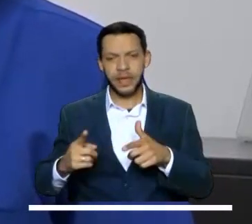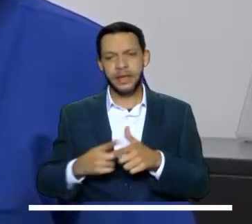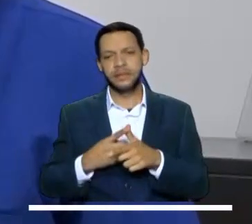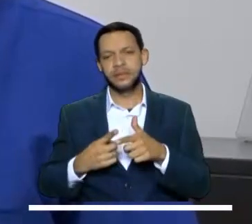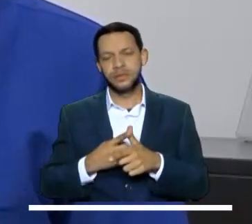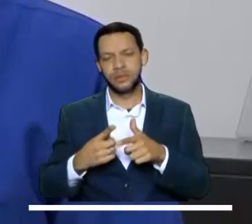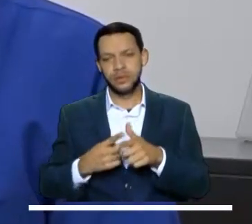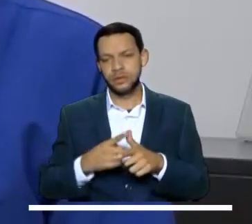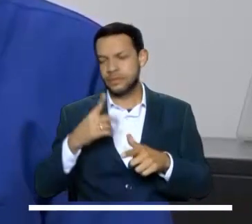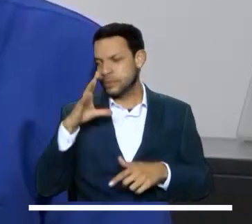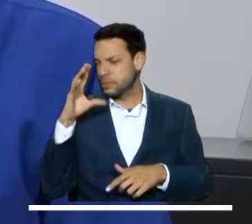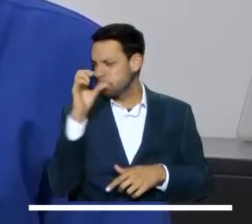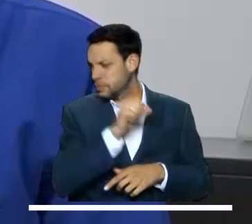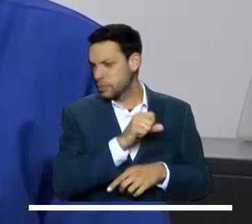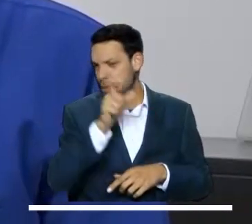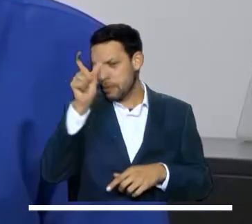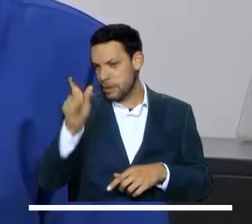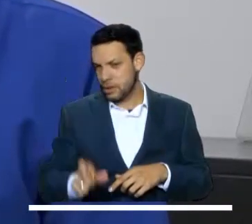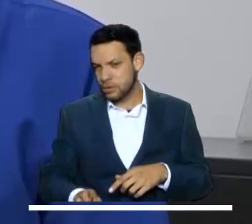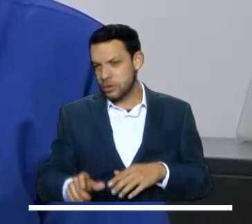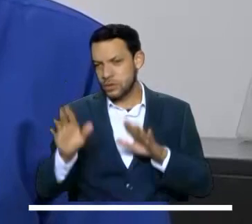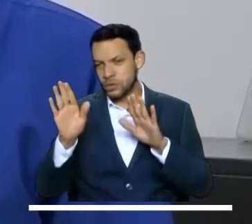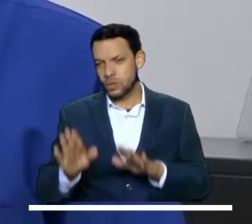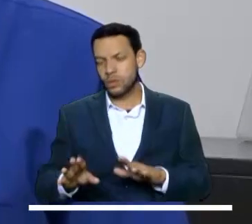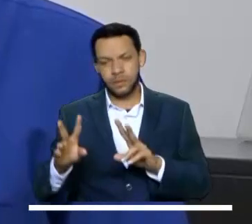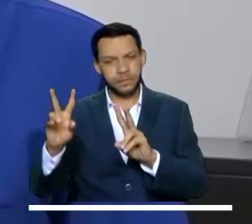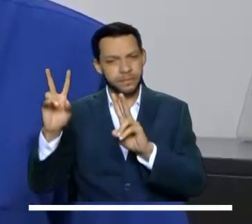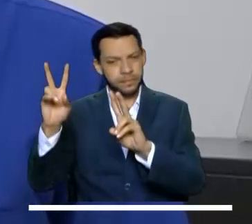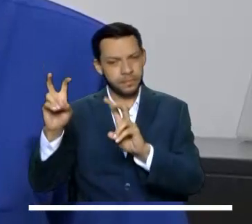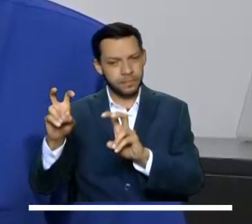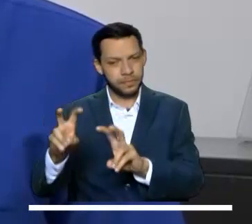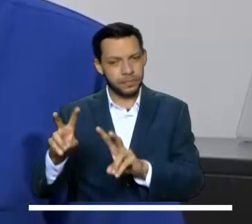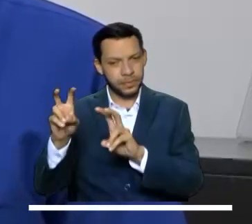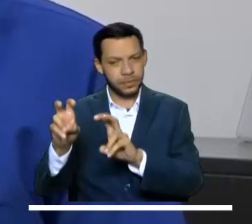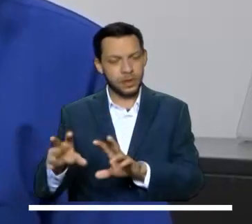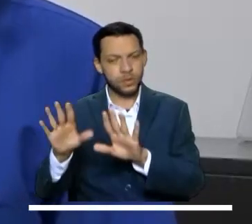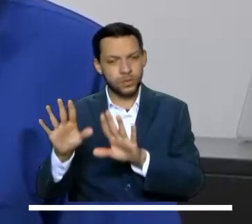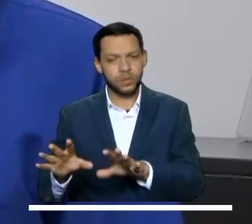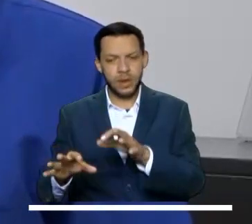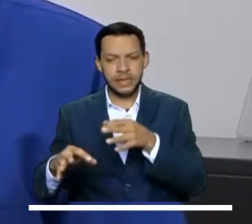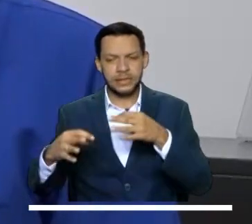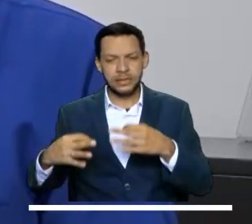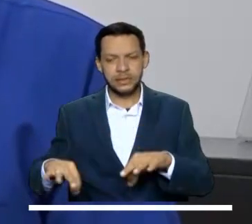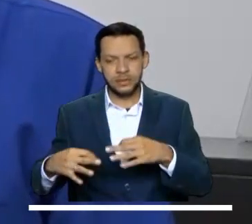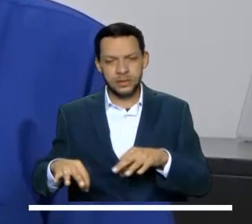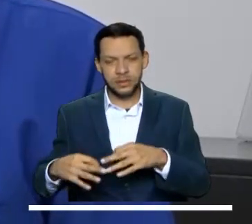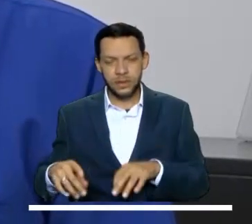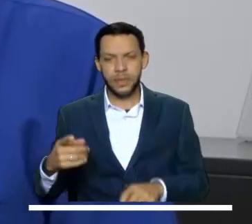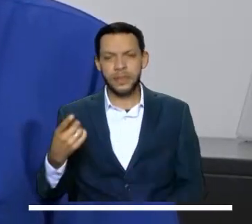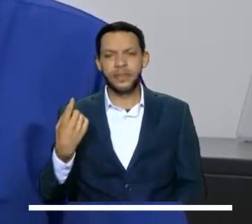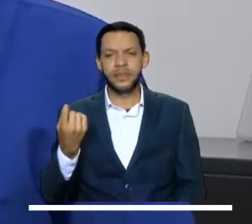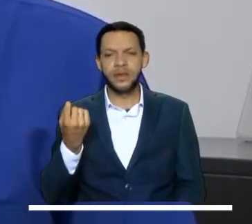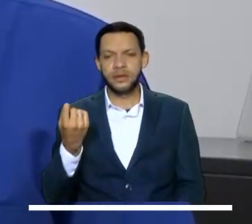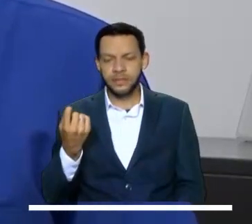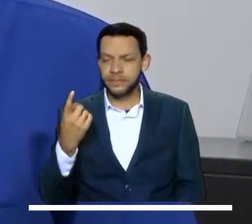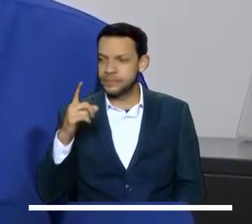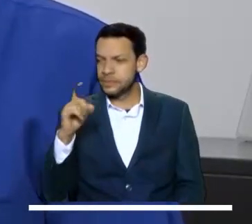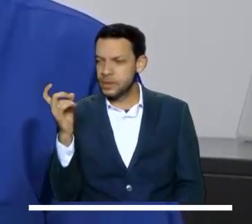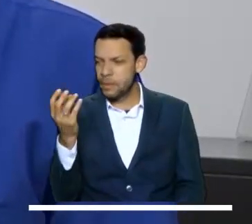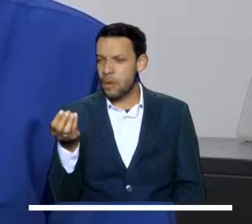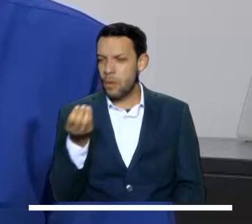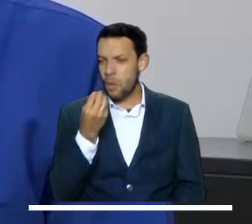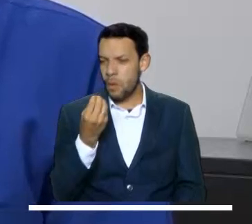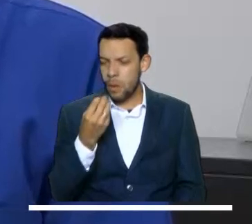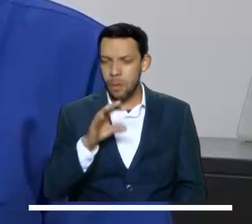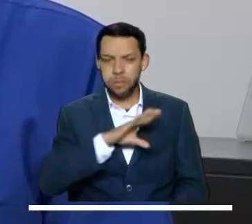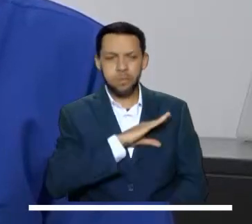que todas las personas, nuestro aparato digestivo es muy sensible a los cambios en la alimentación y digamos a los